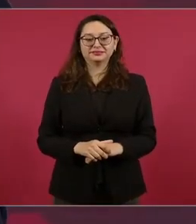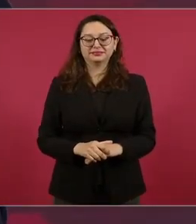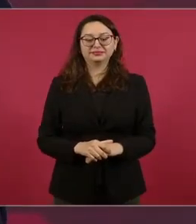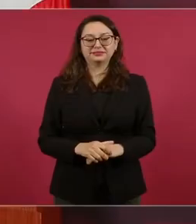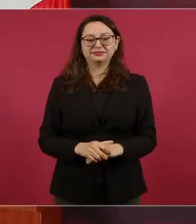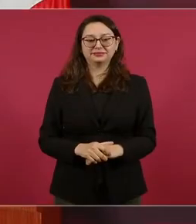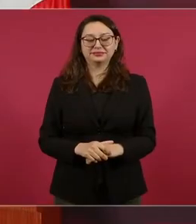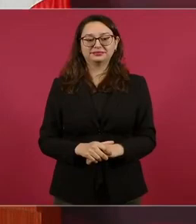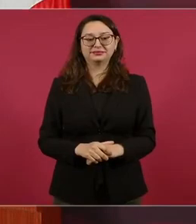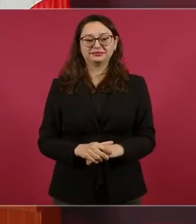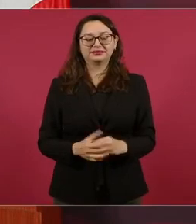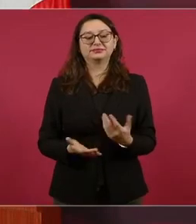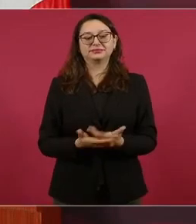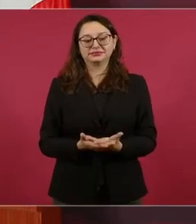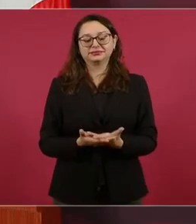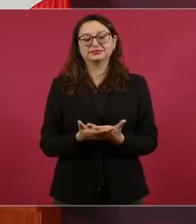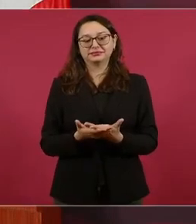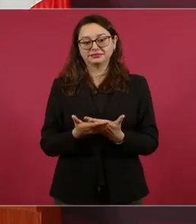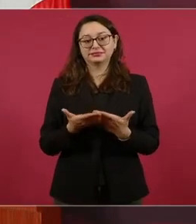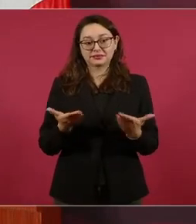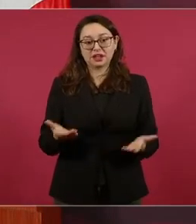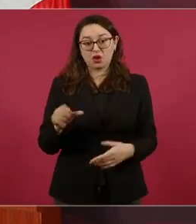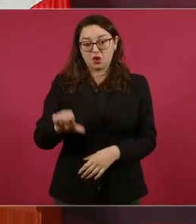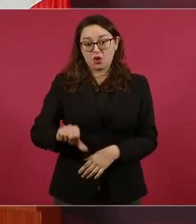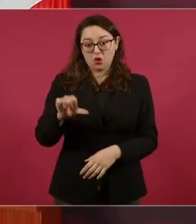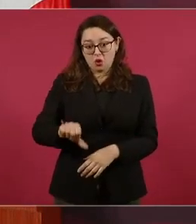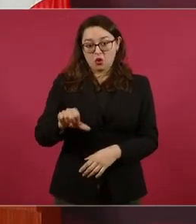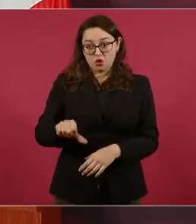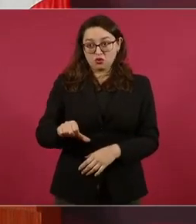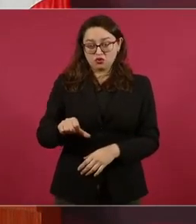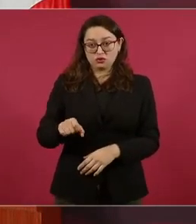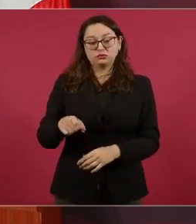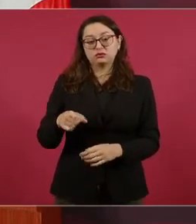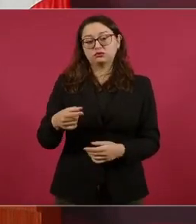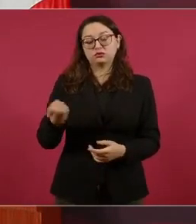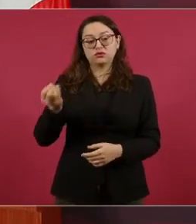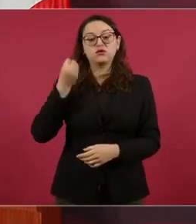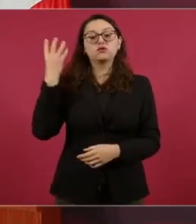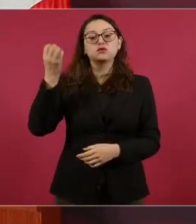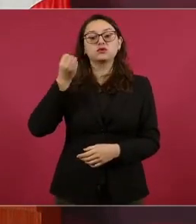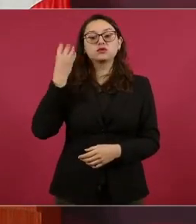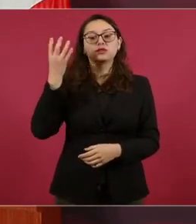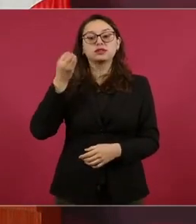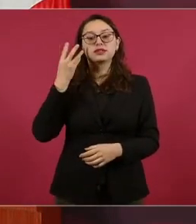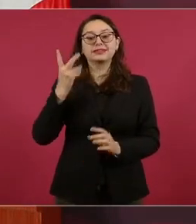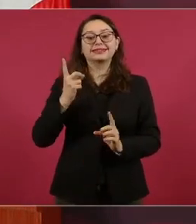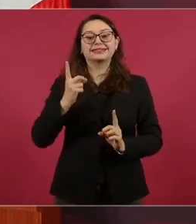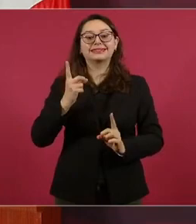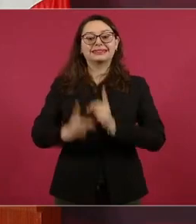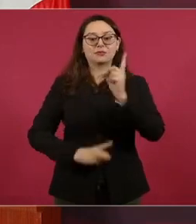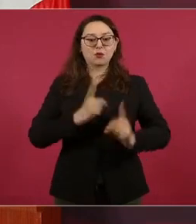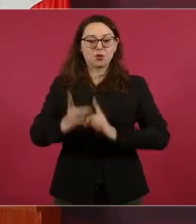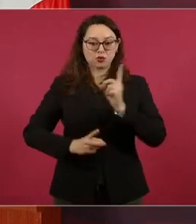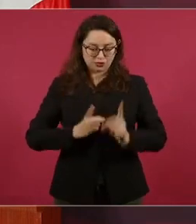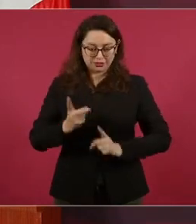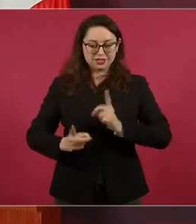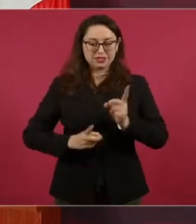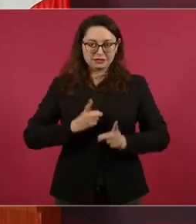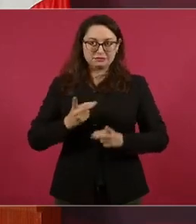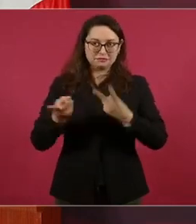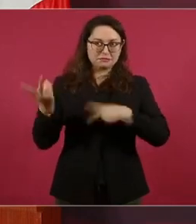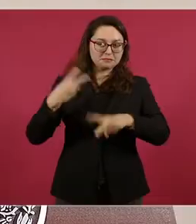los deportistas en un momento ya están aquí que hicieron una labor